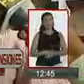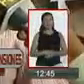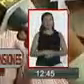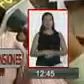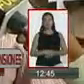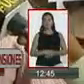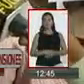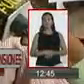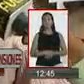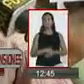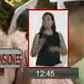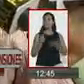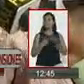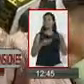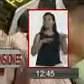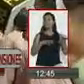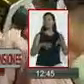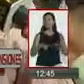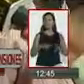Está obrando,